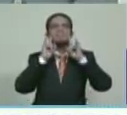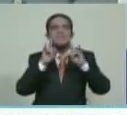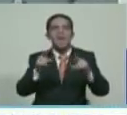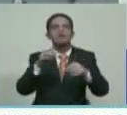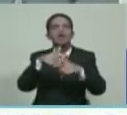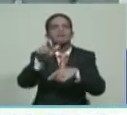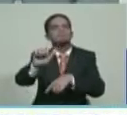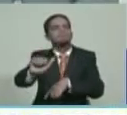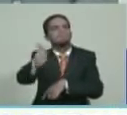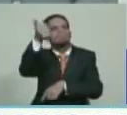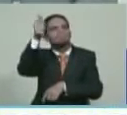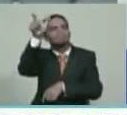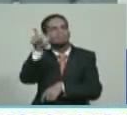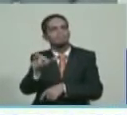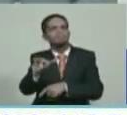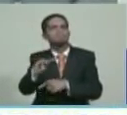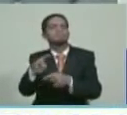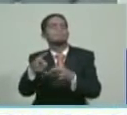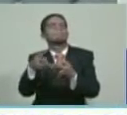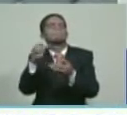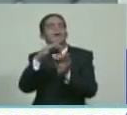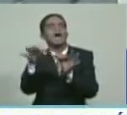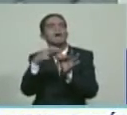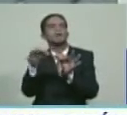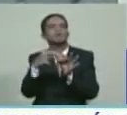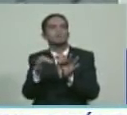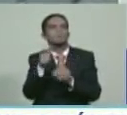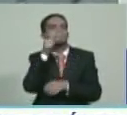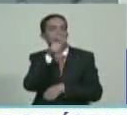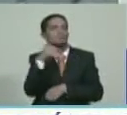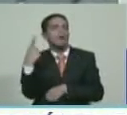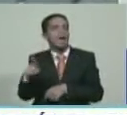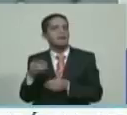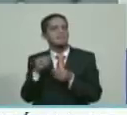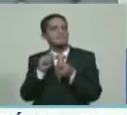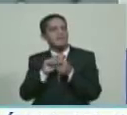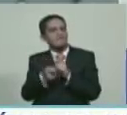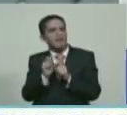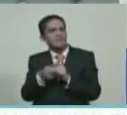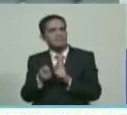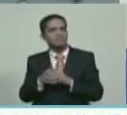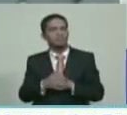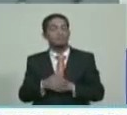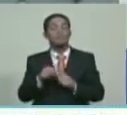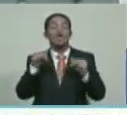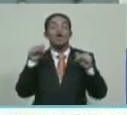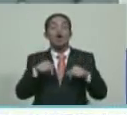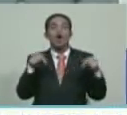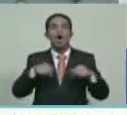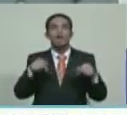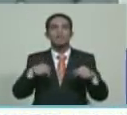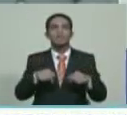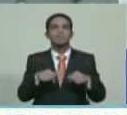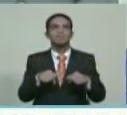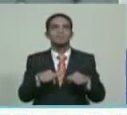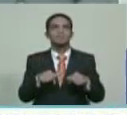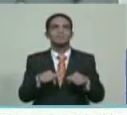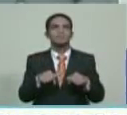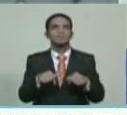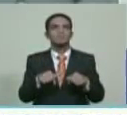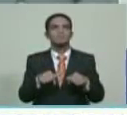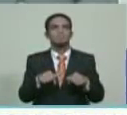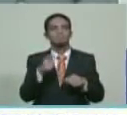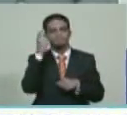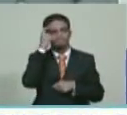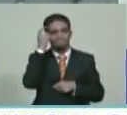del metro los que tengan efectivo y a partir de hoy de hoy anoten